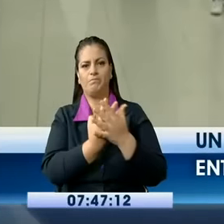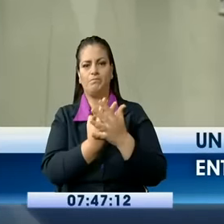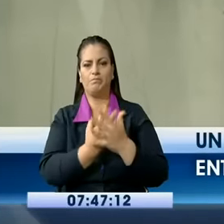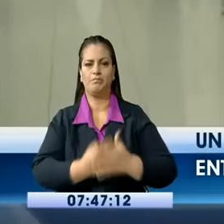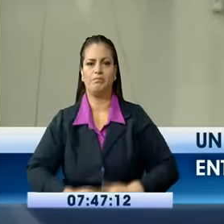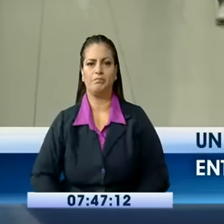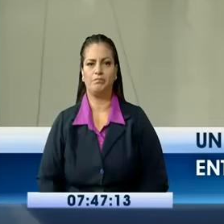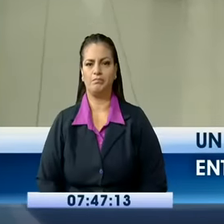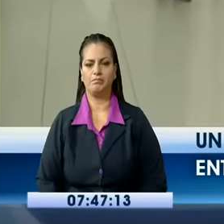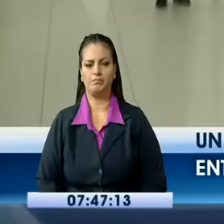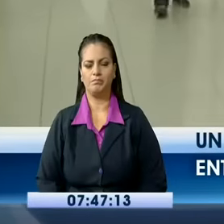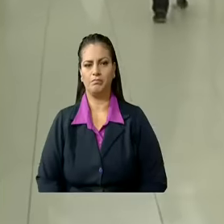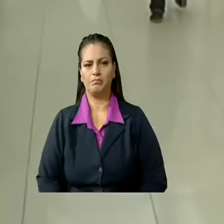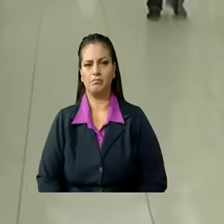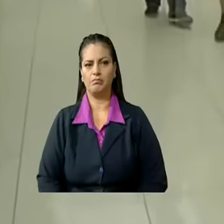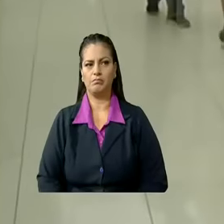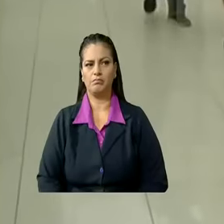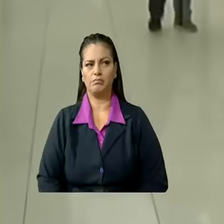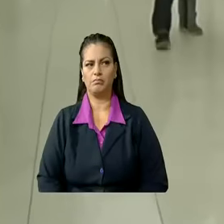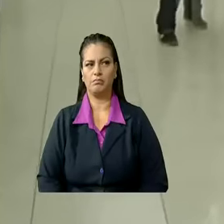Informó José Morales.